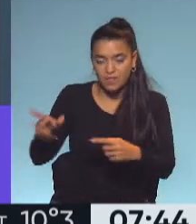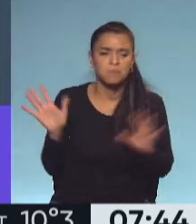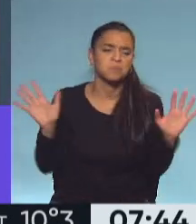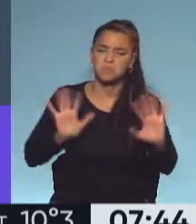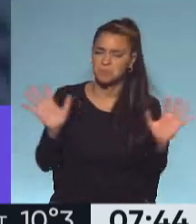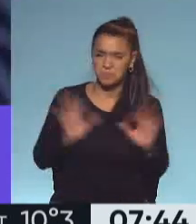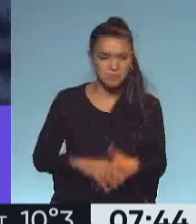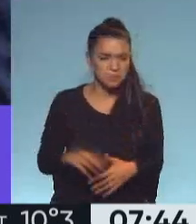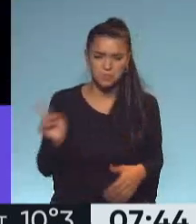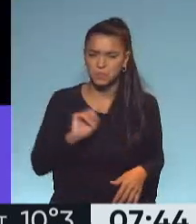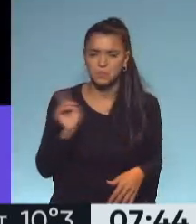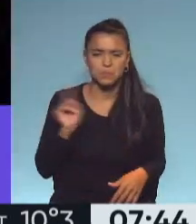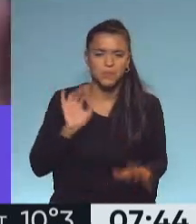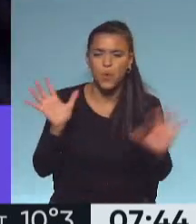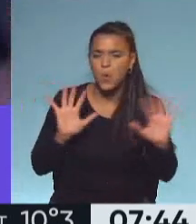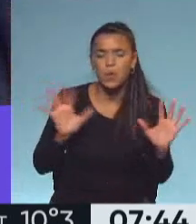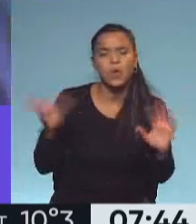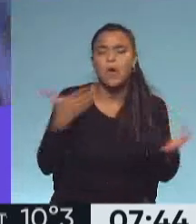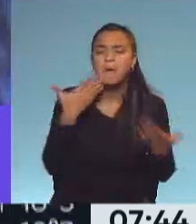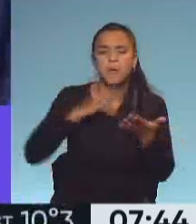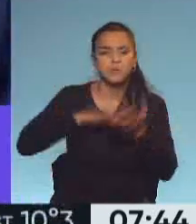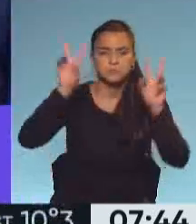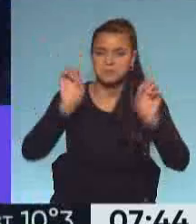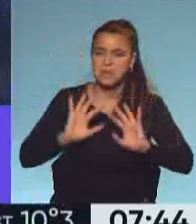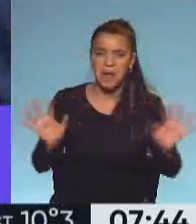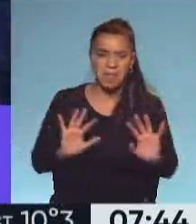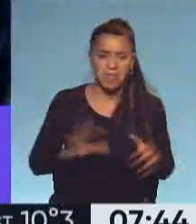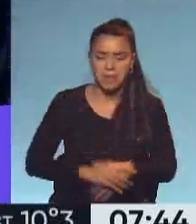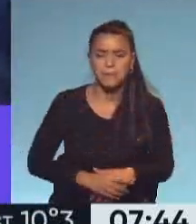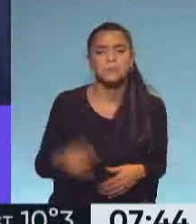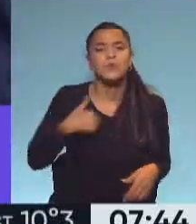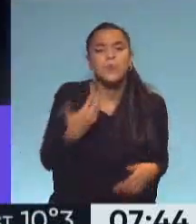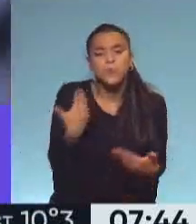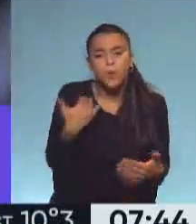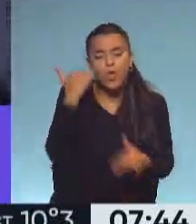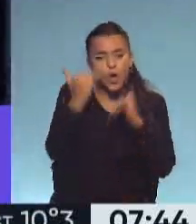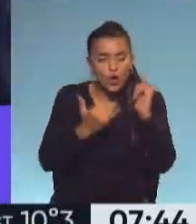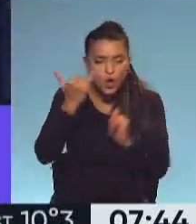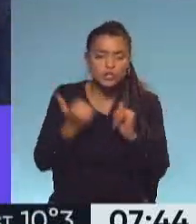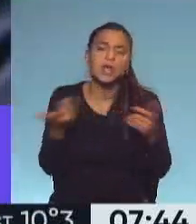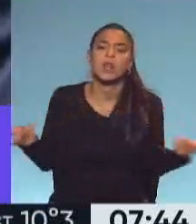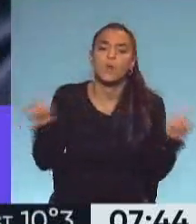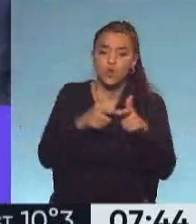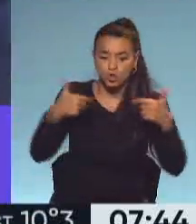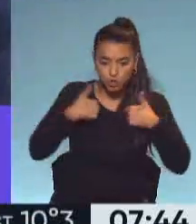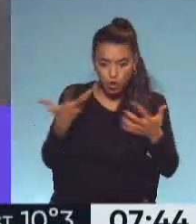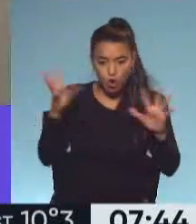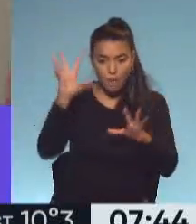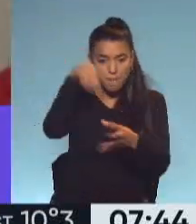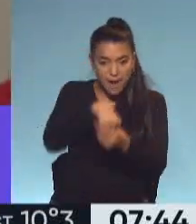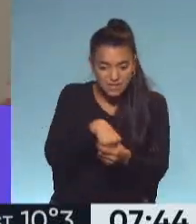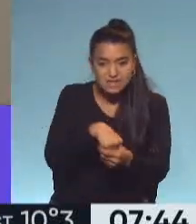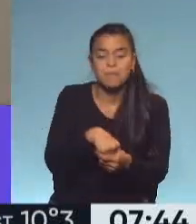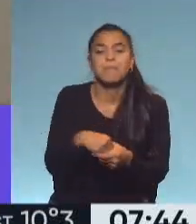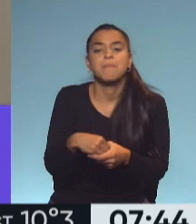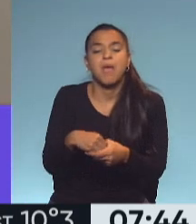No, en ningún momento para nada se trató el tema, y de lo que yo les puedo contar de la reunión que participé